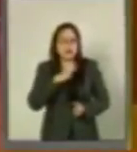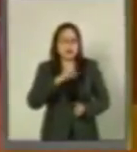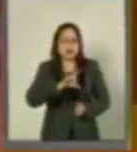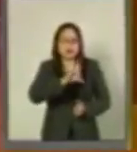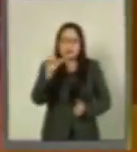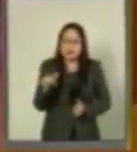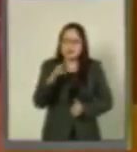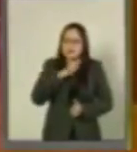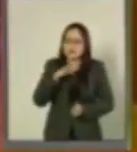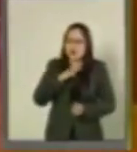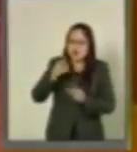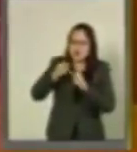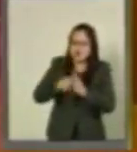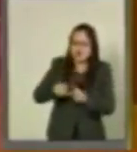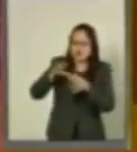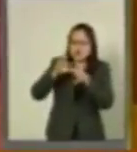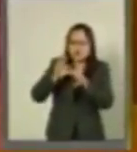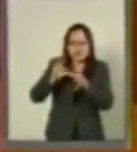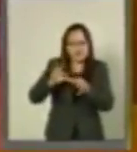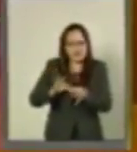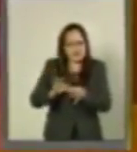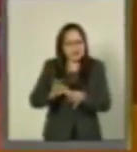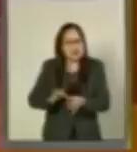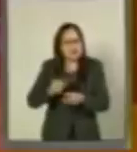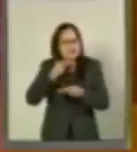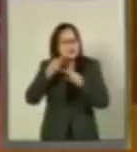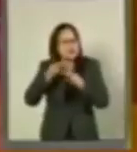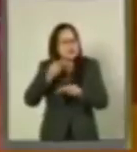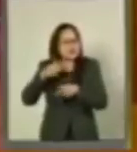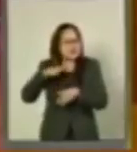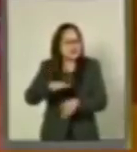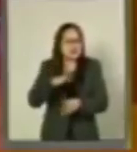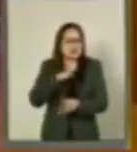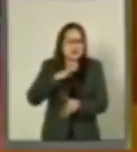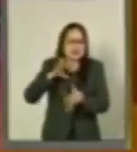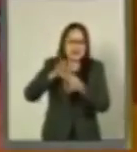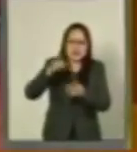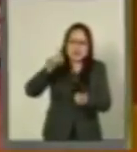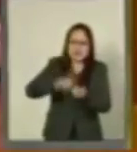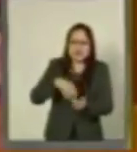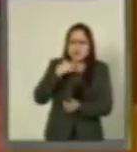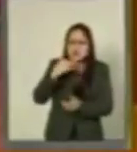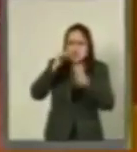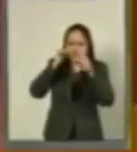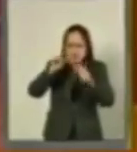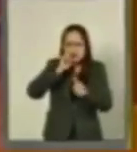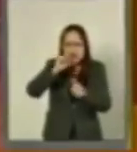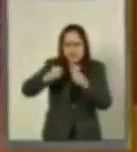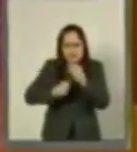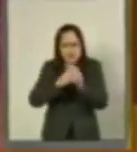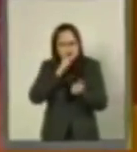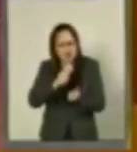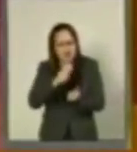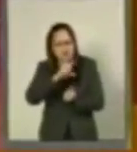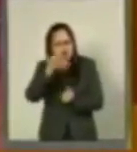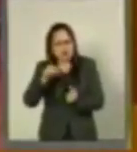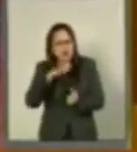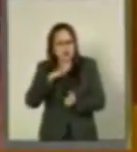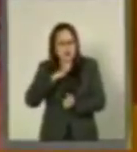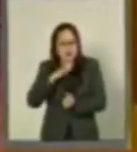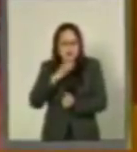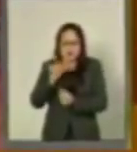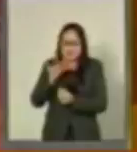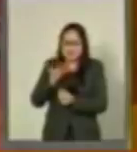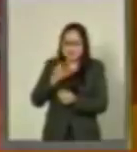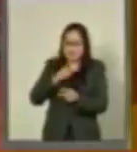un proceso de hablar de corrupción, de no atención y de no respaldo. Si me lo permite, voy a ir a